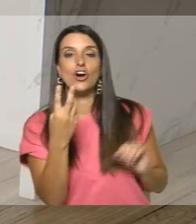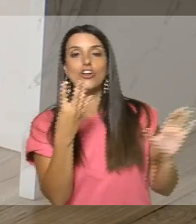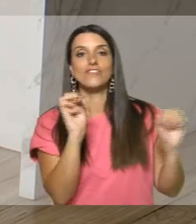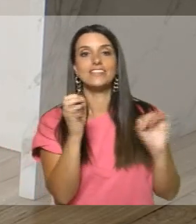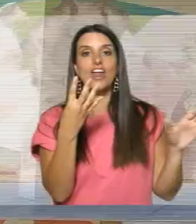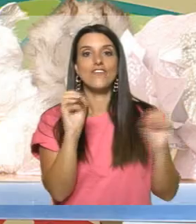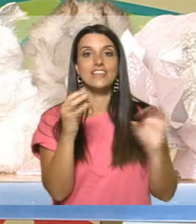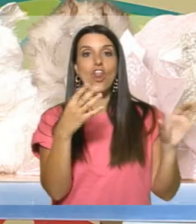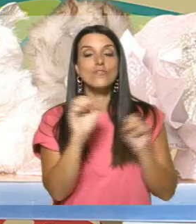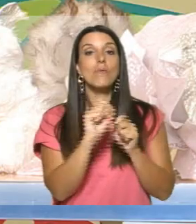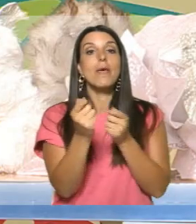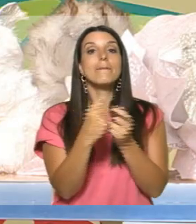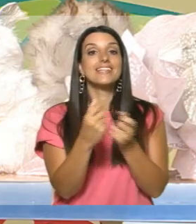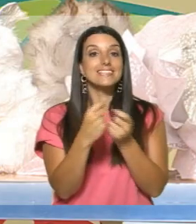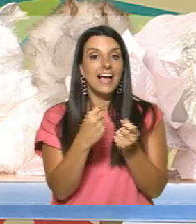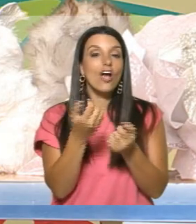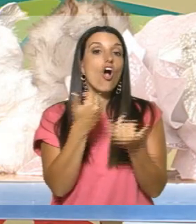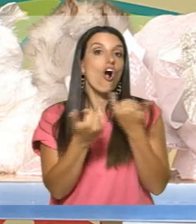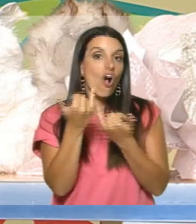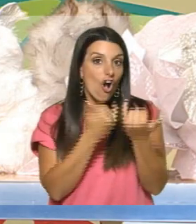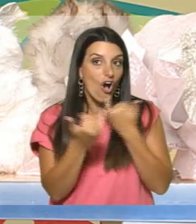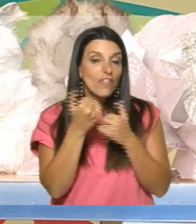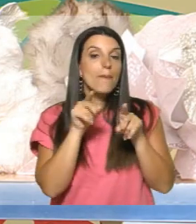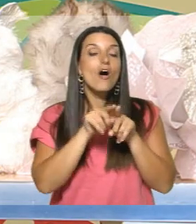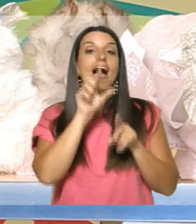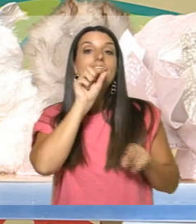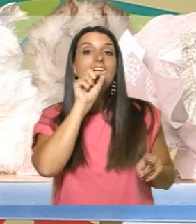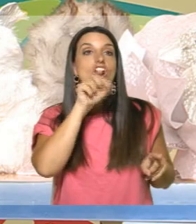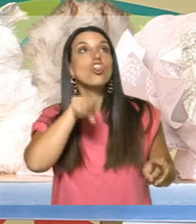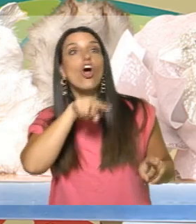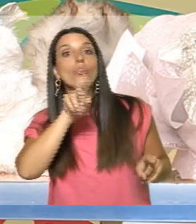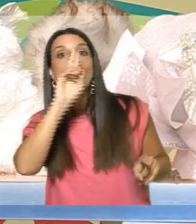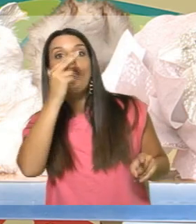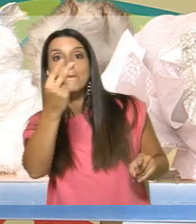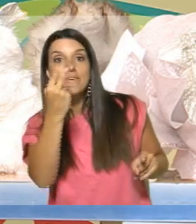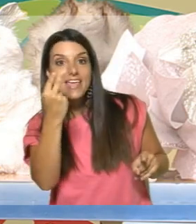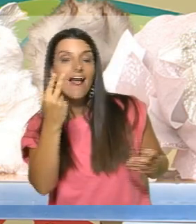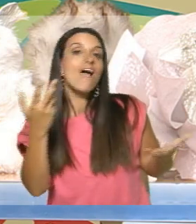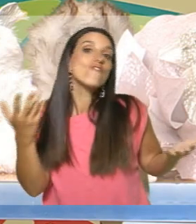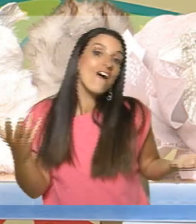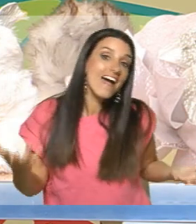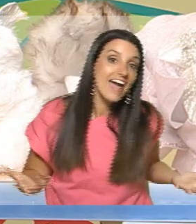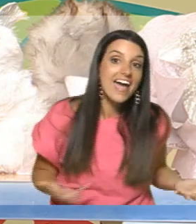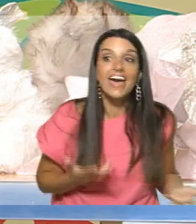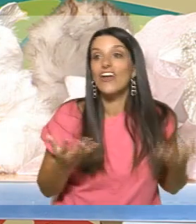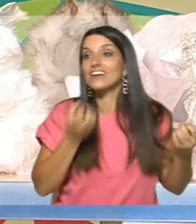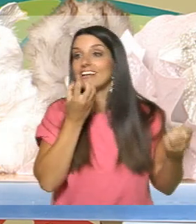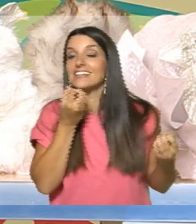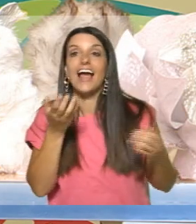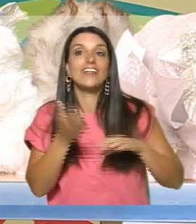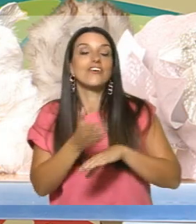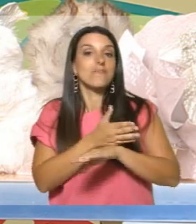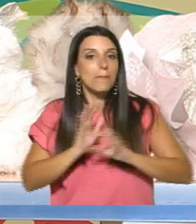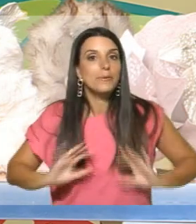90, nos pueden escribir un mensajito, contarnos, así como El Canario, desde qué parte del país nos están mirando, y bueno, a ver cómo están esa previa a